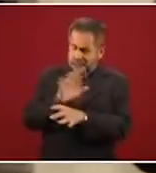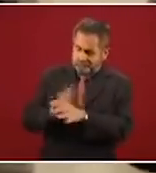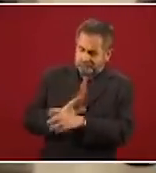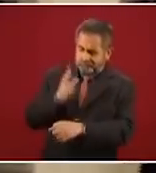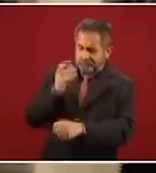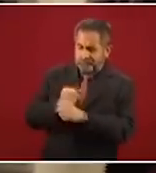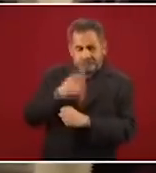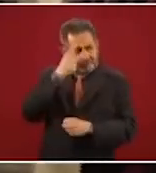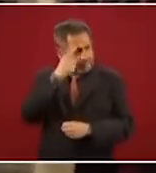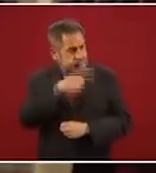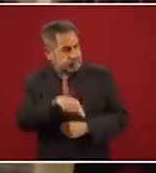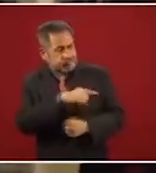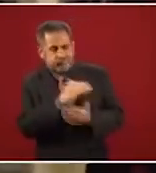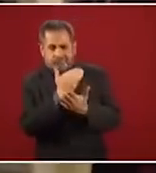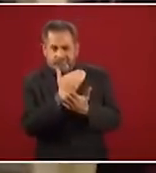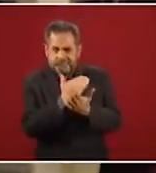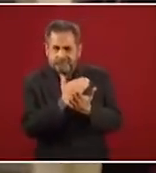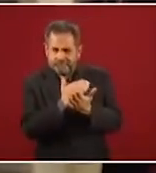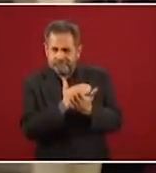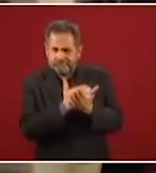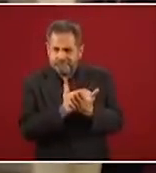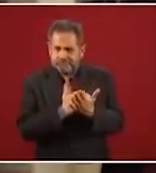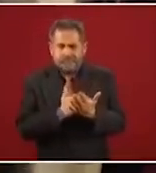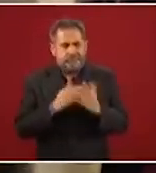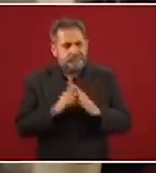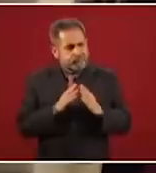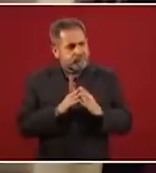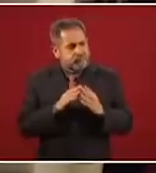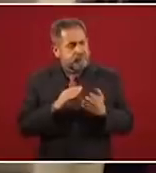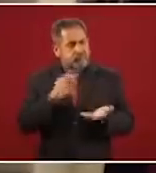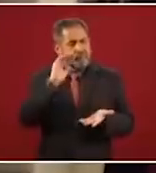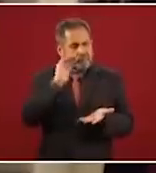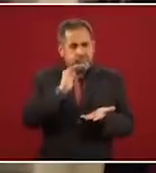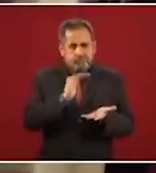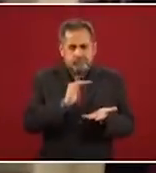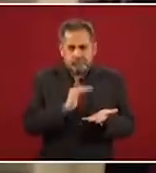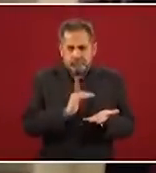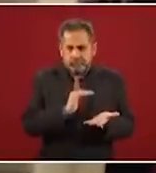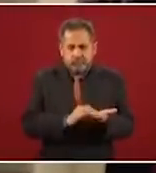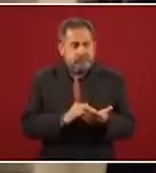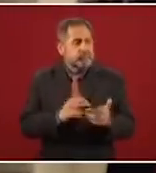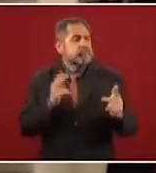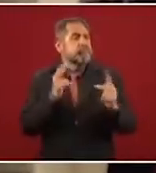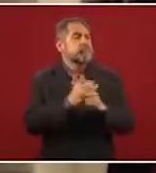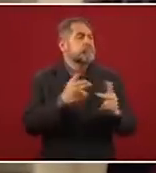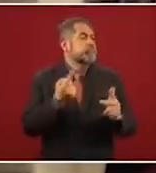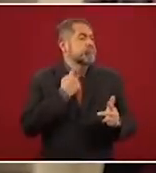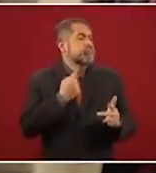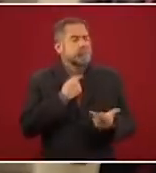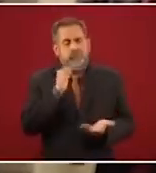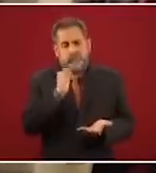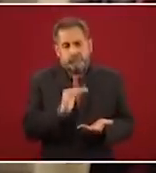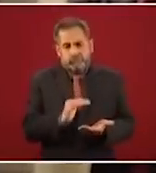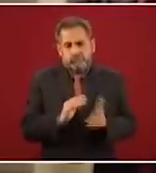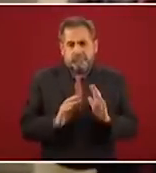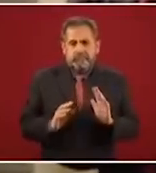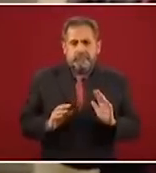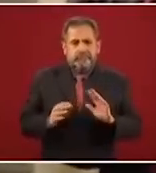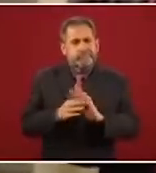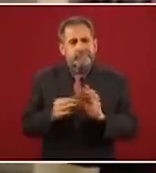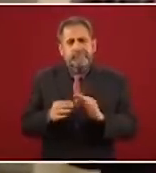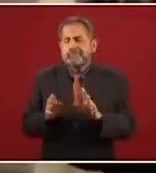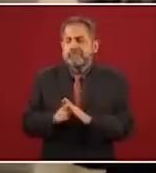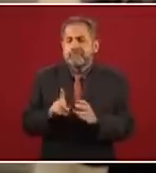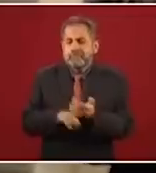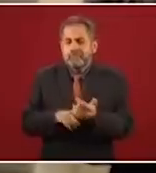de disminuir, de seguir esa, digamos, esta continuidad de disminuir el asesinato, aunque hubo un incremento? Pero